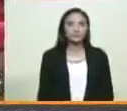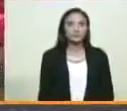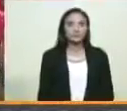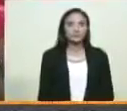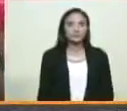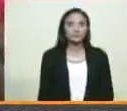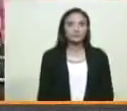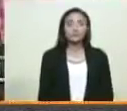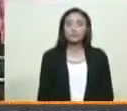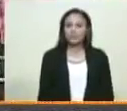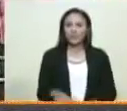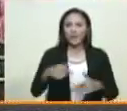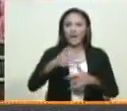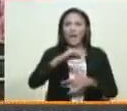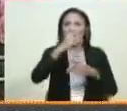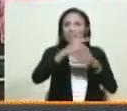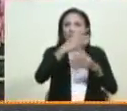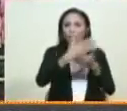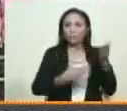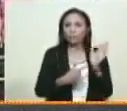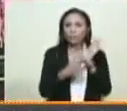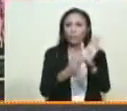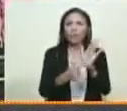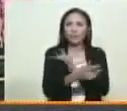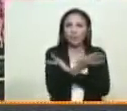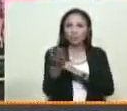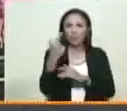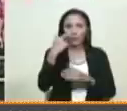Aquí tengo unos datos que quiero compartir con ustedes.